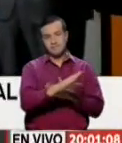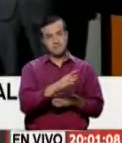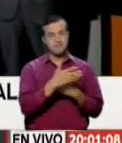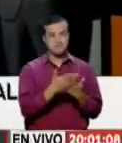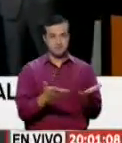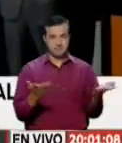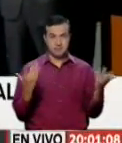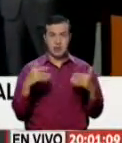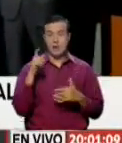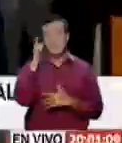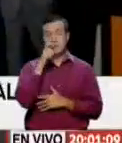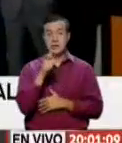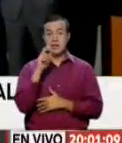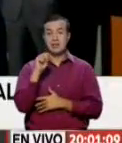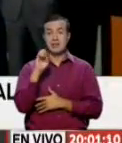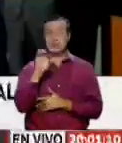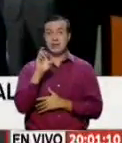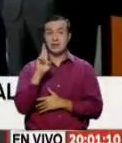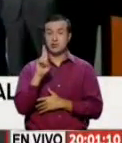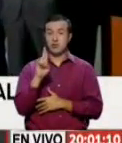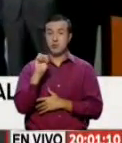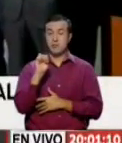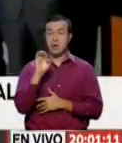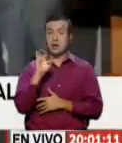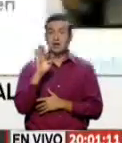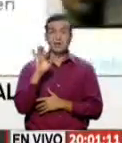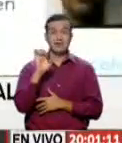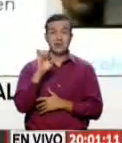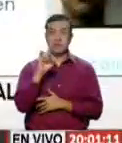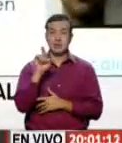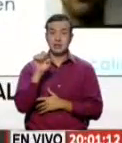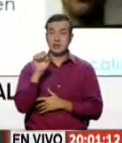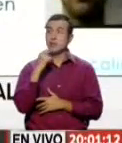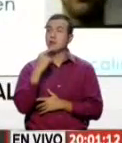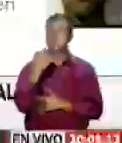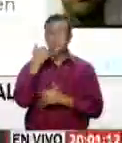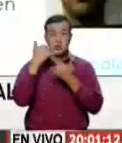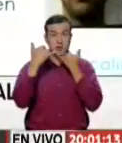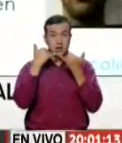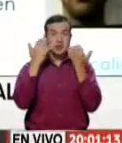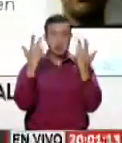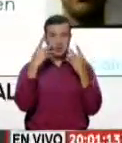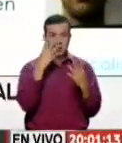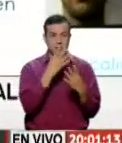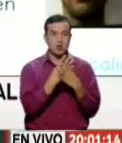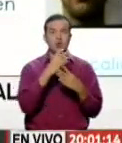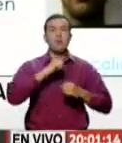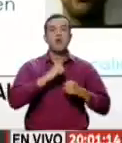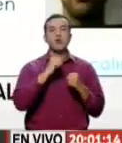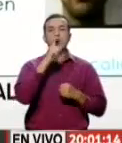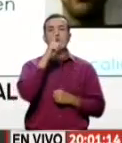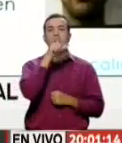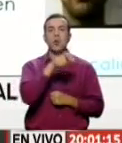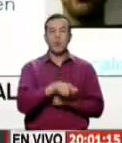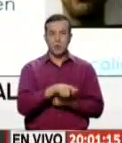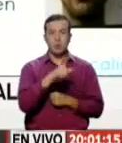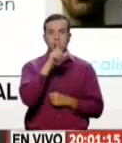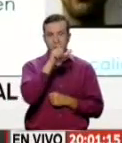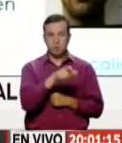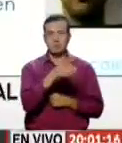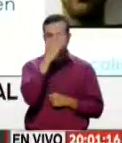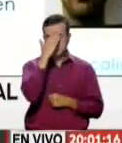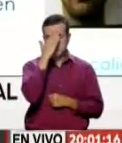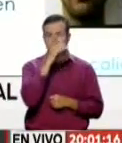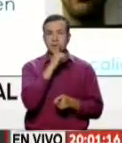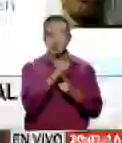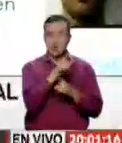Mientras que el fiscal Néstor Martínez, de su parte, reveló que luego de intercepciones telefónicas fue capturado en Bogotá un hombre que reconoció su